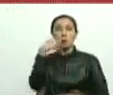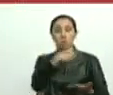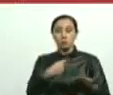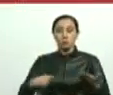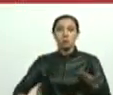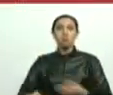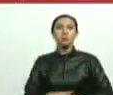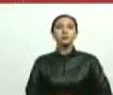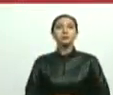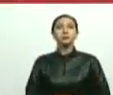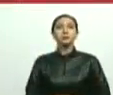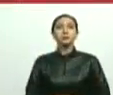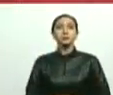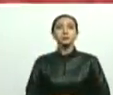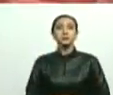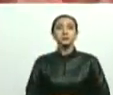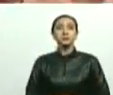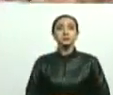como